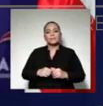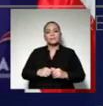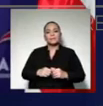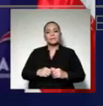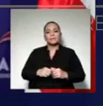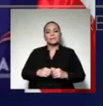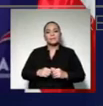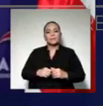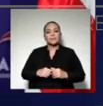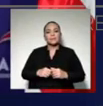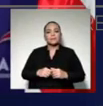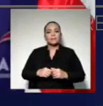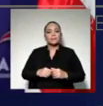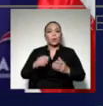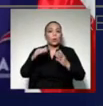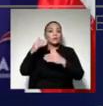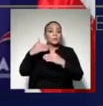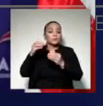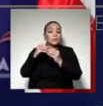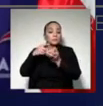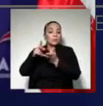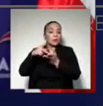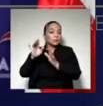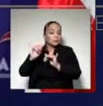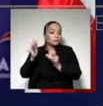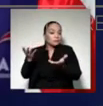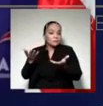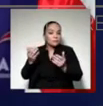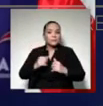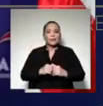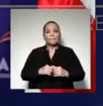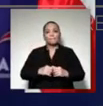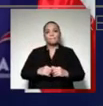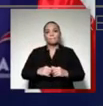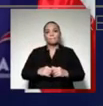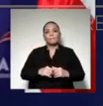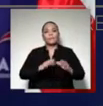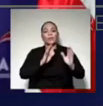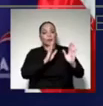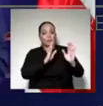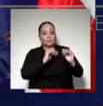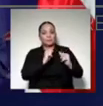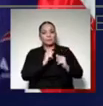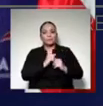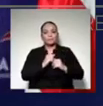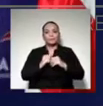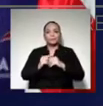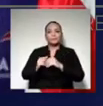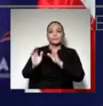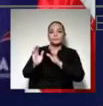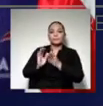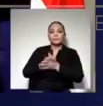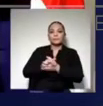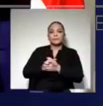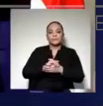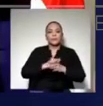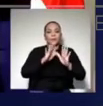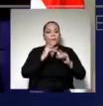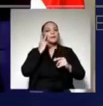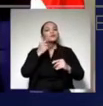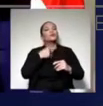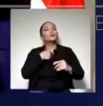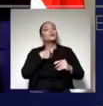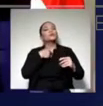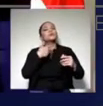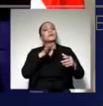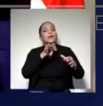entonces sí hubo más pagos también, porque eso es lo que conocemos. Vamos a ver, ya expliqué. Que no nunca, me quedó claro, perdón, sí, ajá, gracias. Perdón, ya yo expliqué que nunca